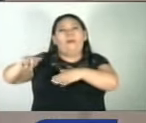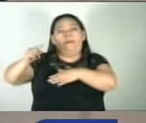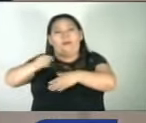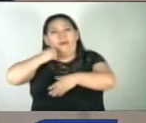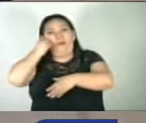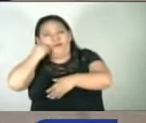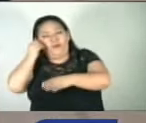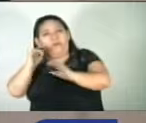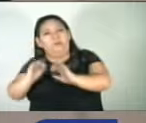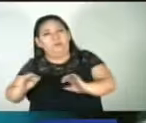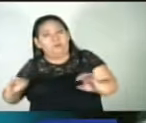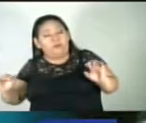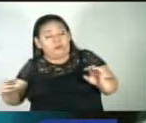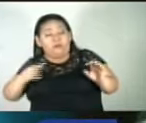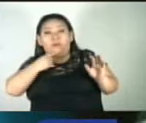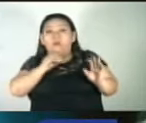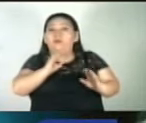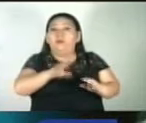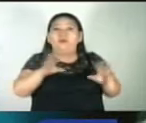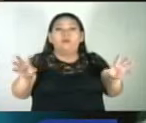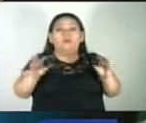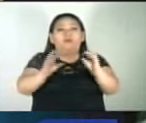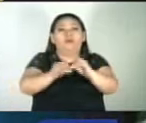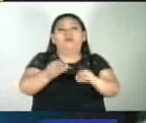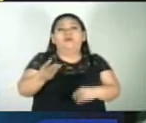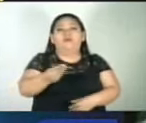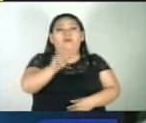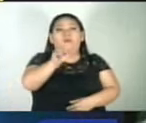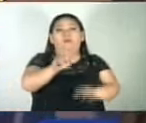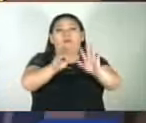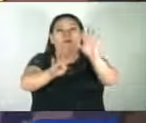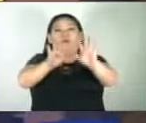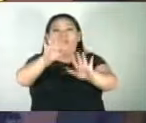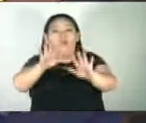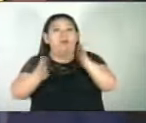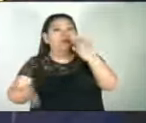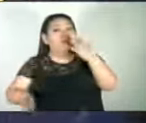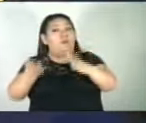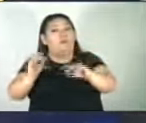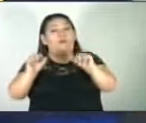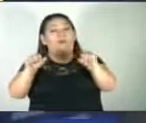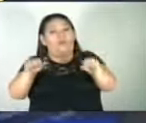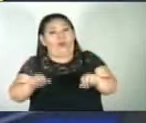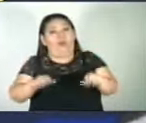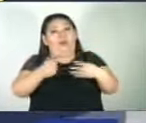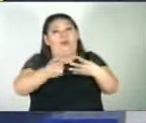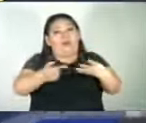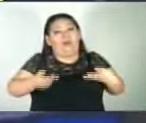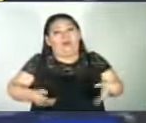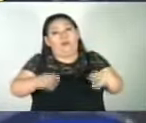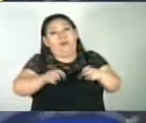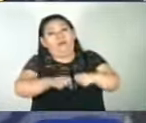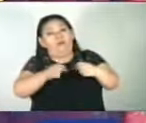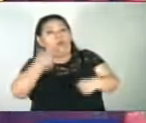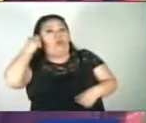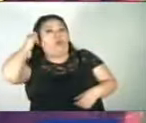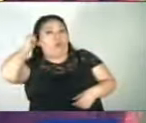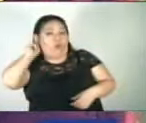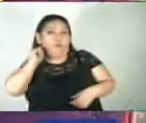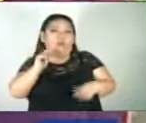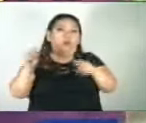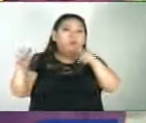y Adolescencia, que indican que del total de casos, 195 podrían constituir vulneraciones por parte de hombres de entre